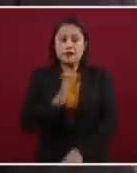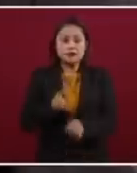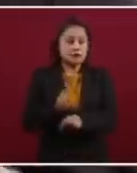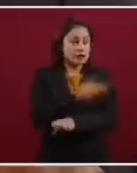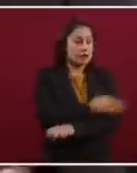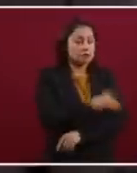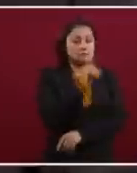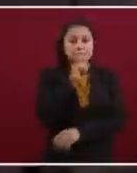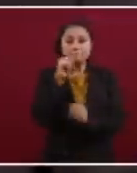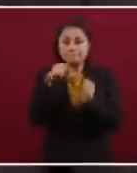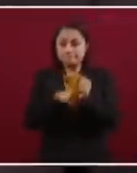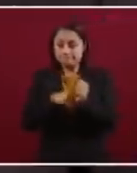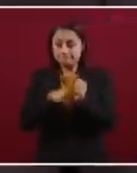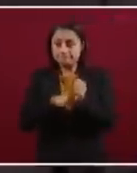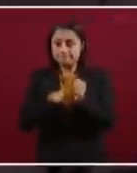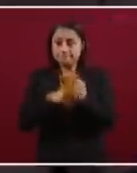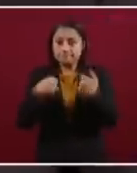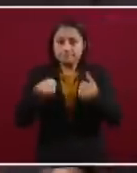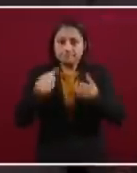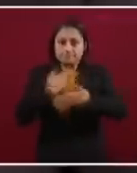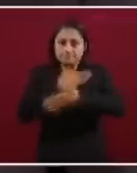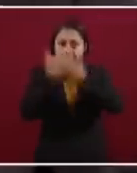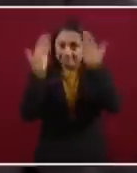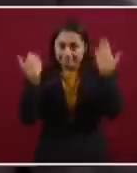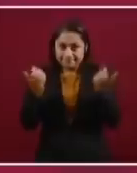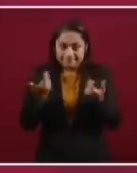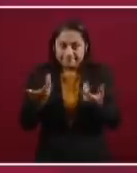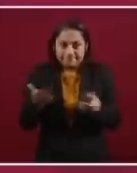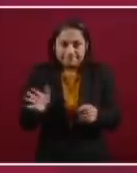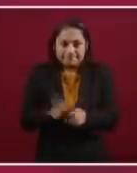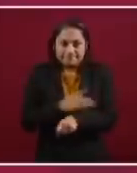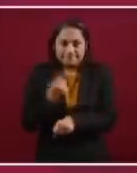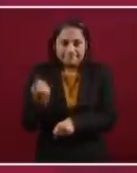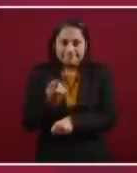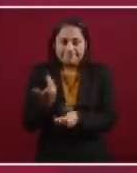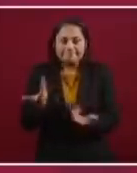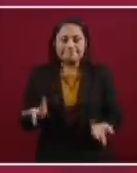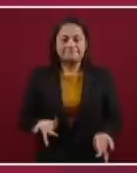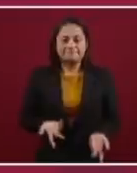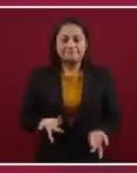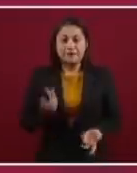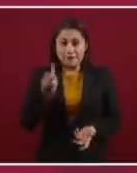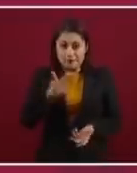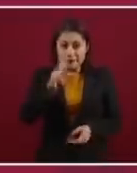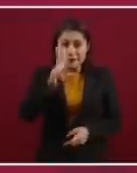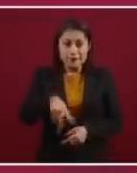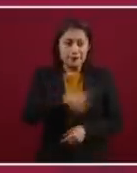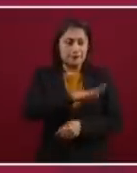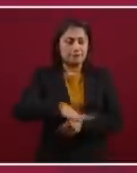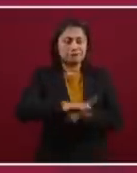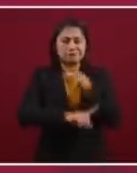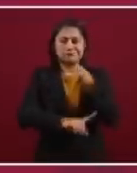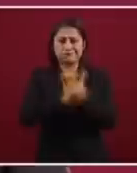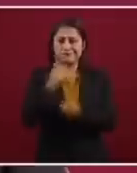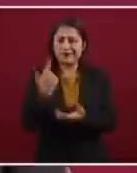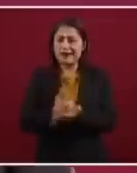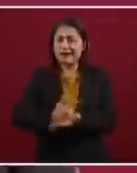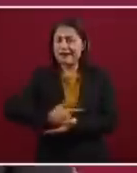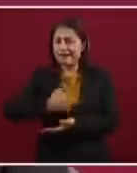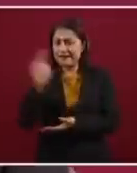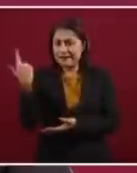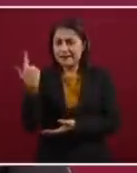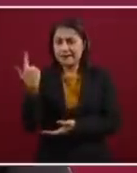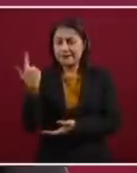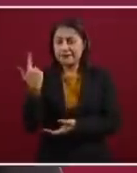y no sé por qué razón y es un problema grave muy